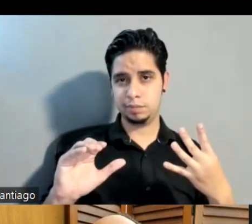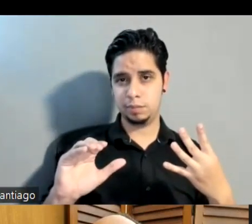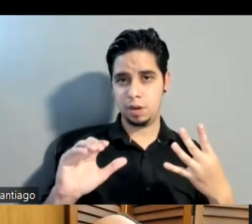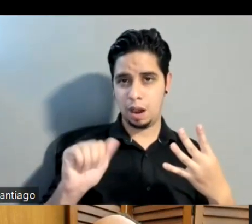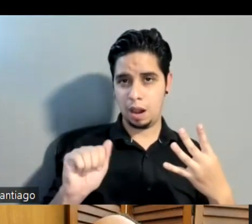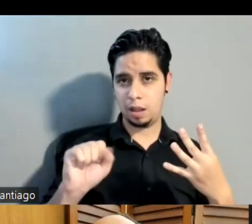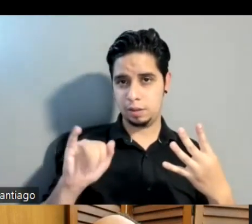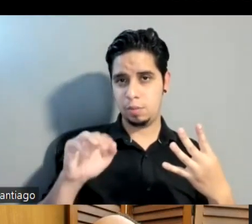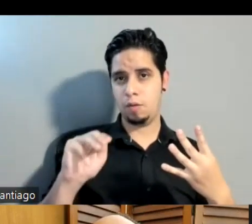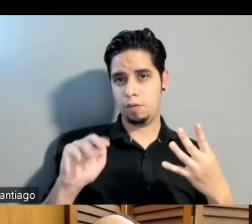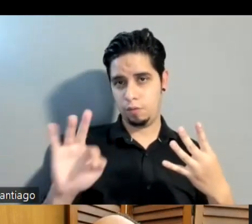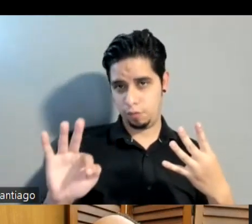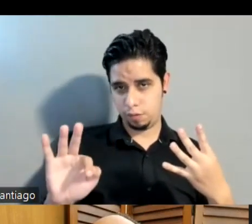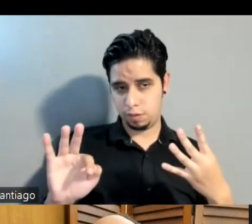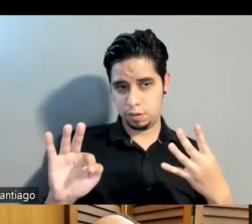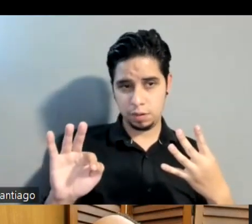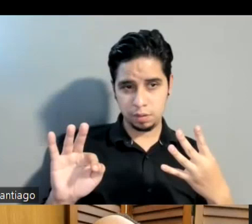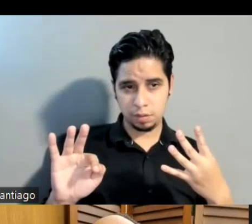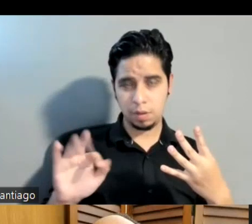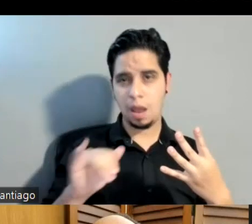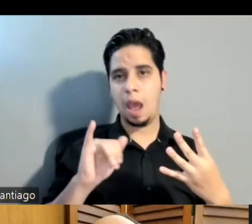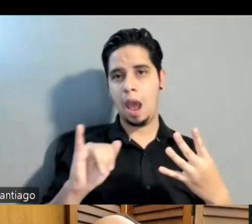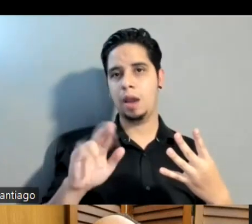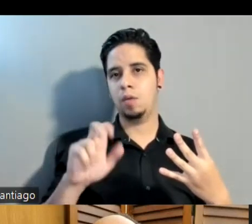Asimov, I, Robot.